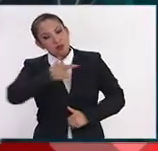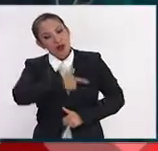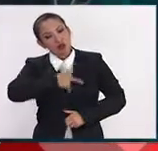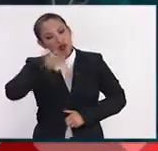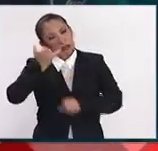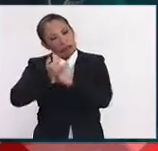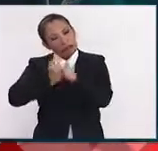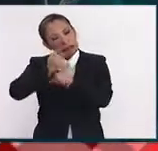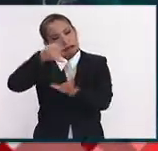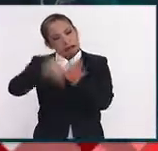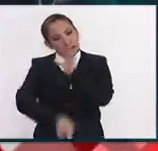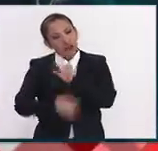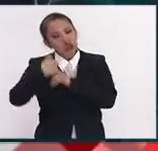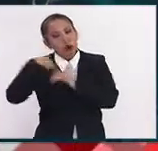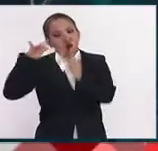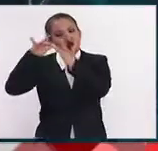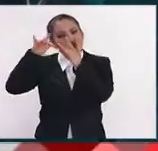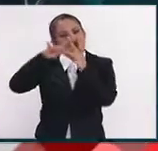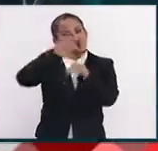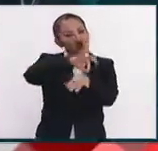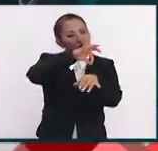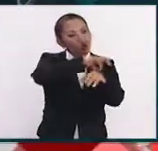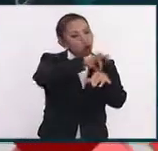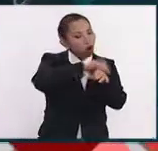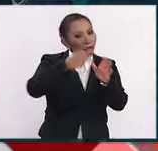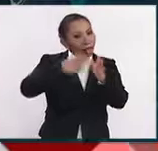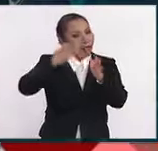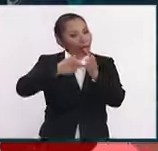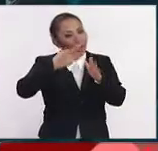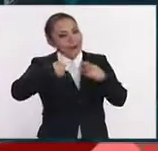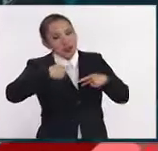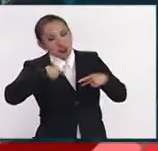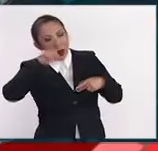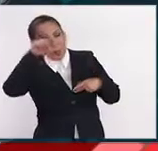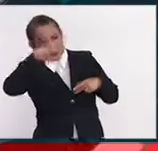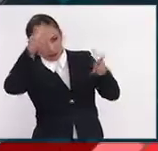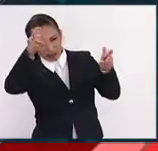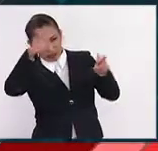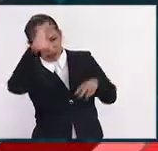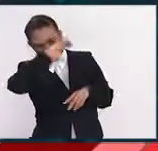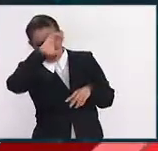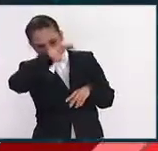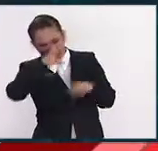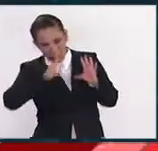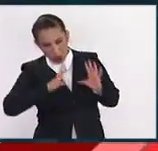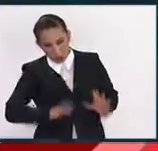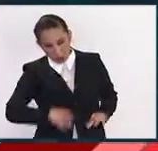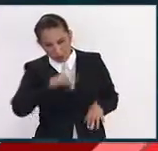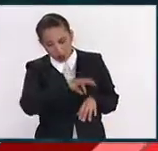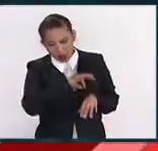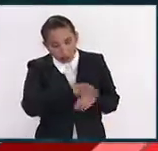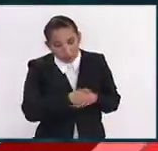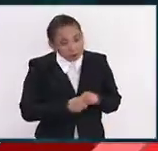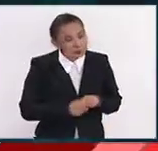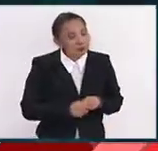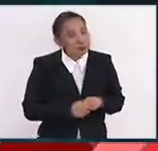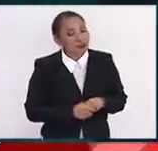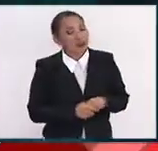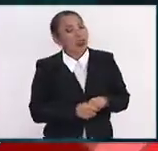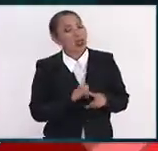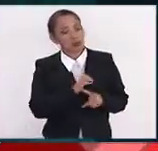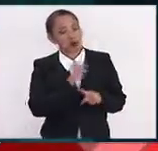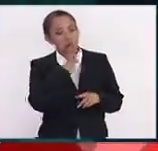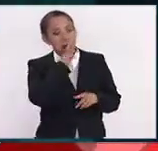consecuencia, empecé a tener mucho contacto con médicos y gente relacionada con la ciencia en ese nivel.